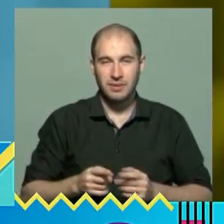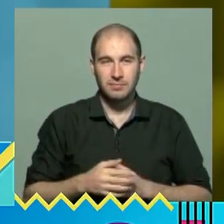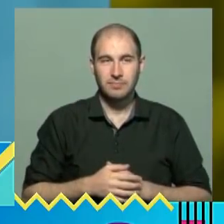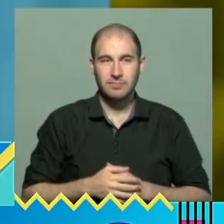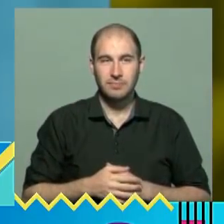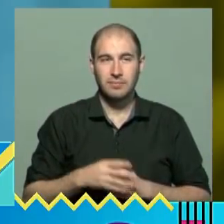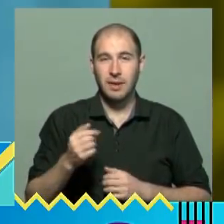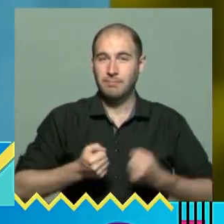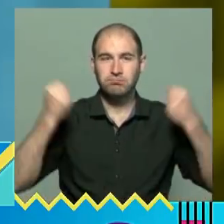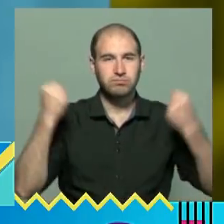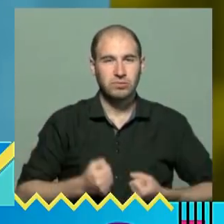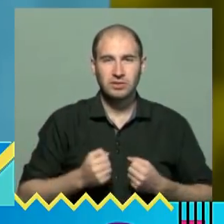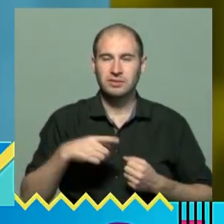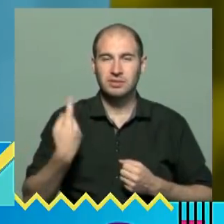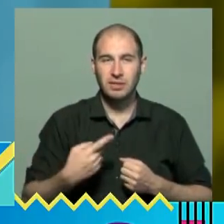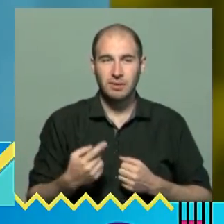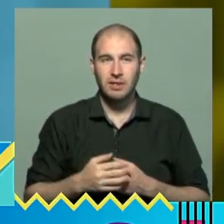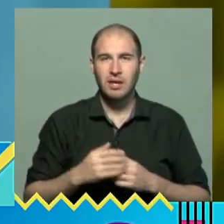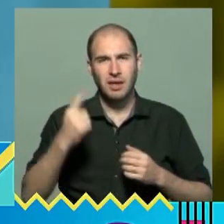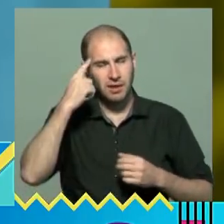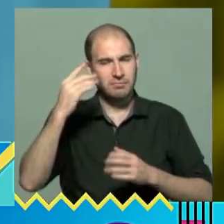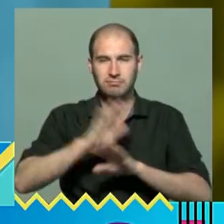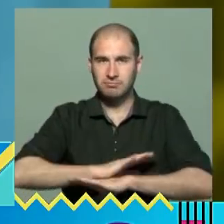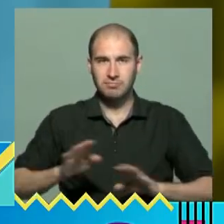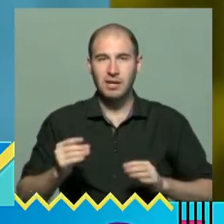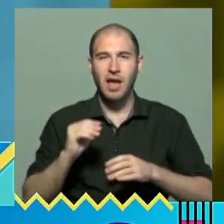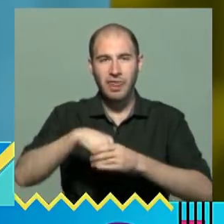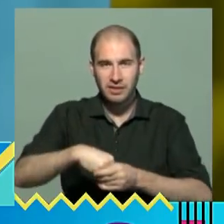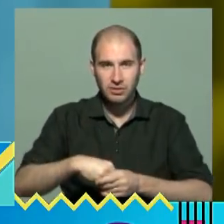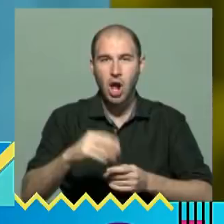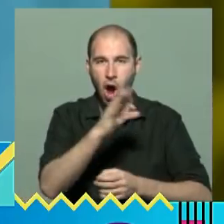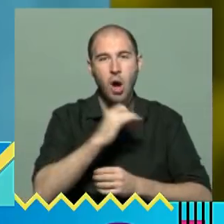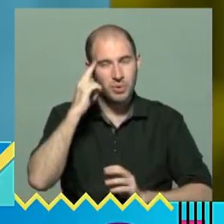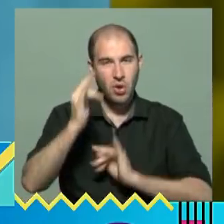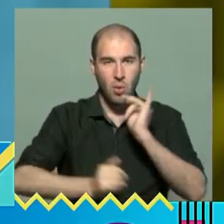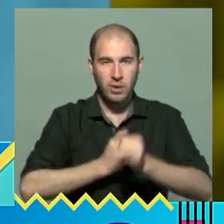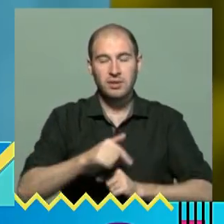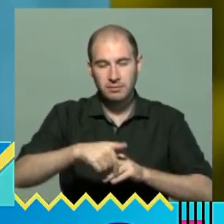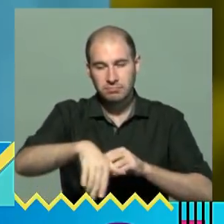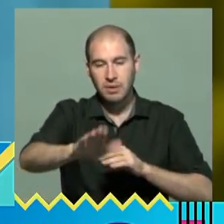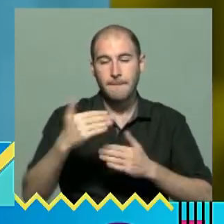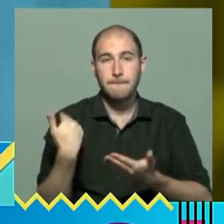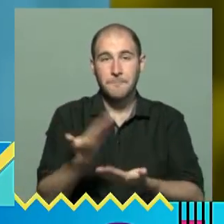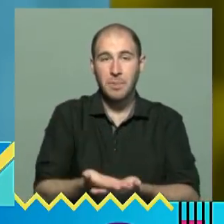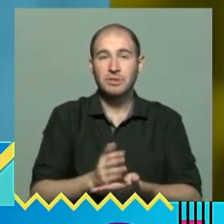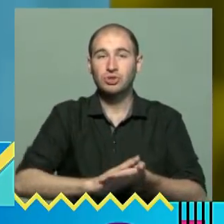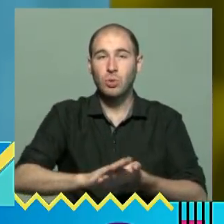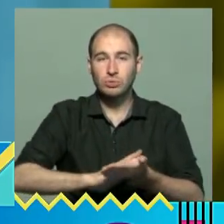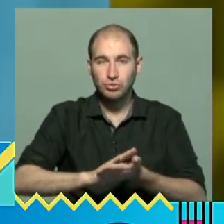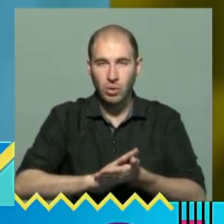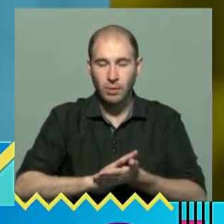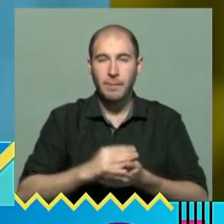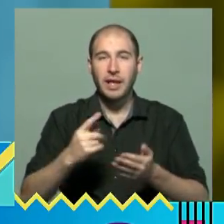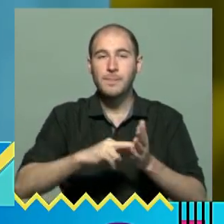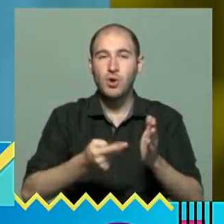tomar un partido siempre desde saliéndose del prejuicio, involucrarse para poder opinar desde allí y poder proponer soluciones